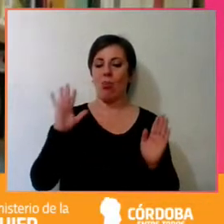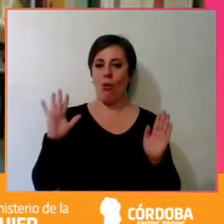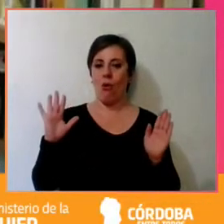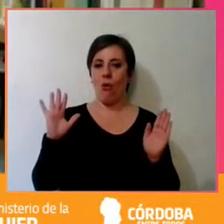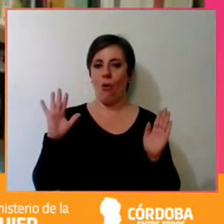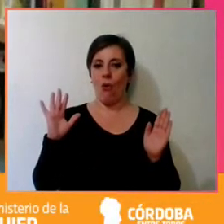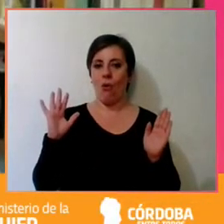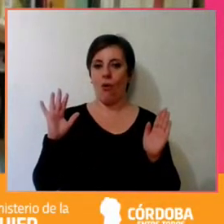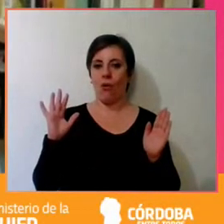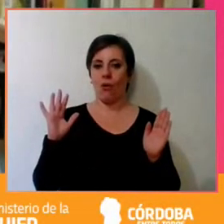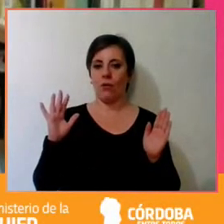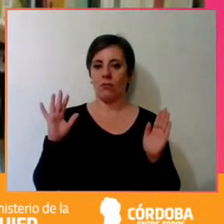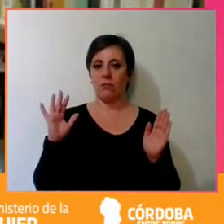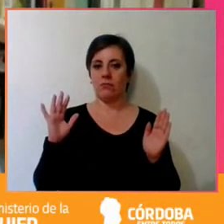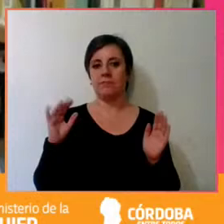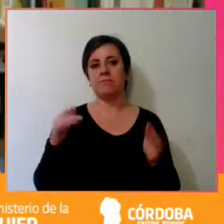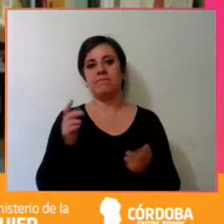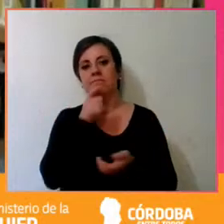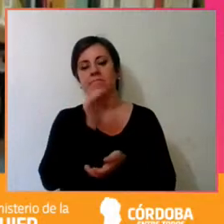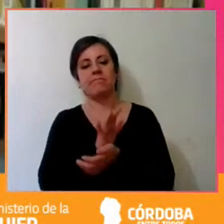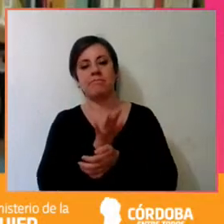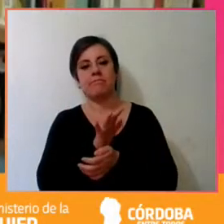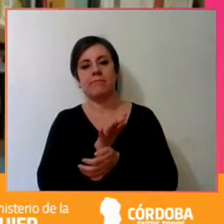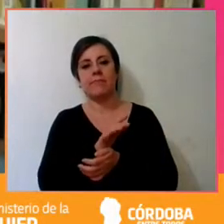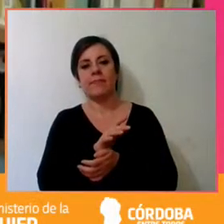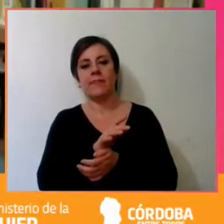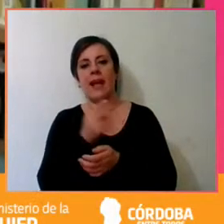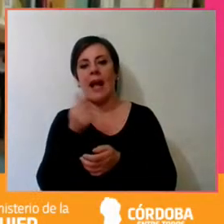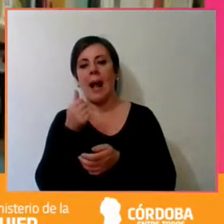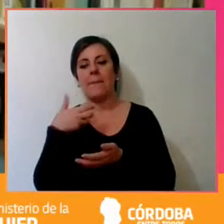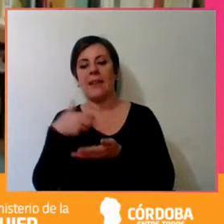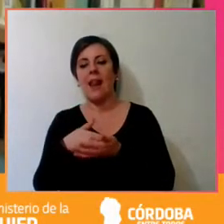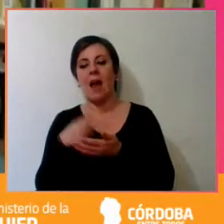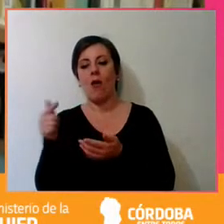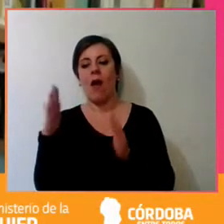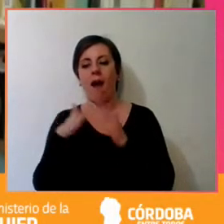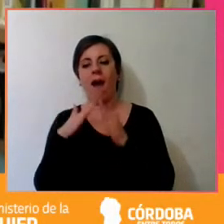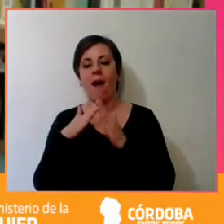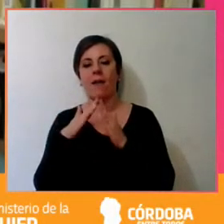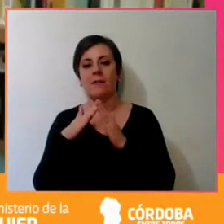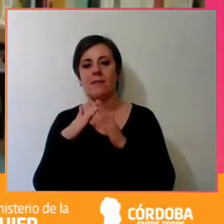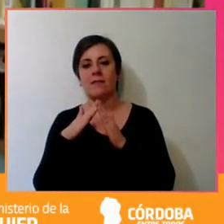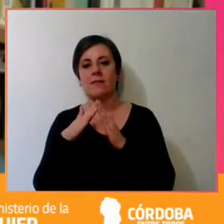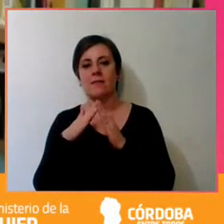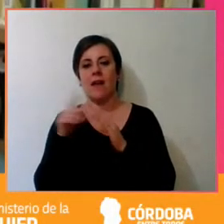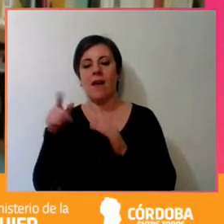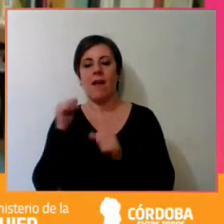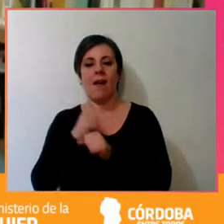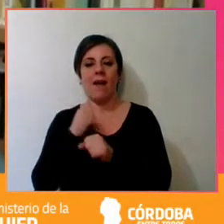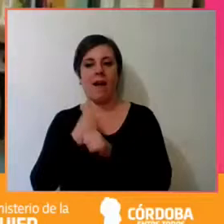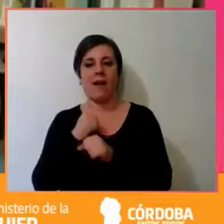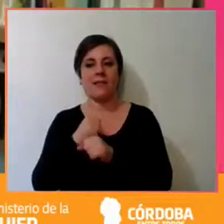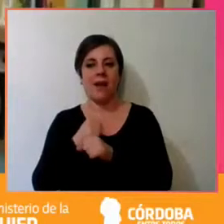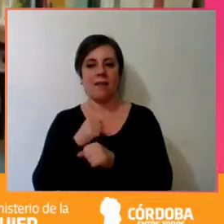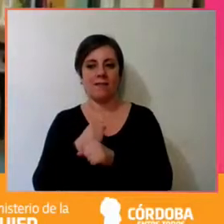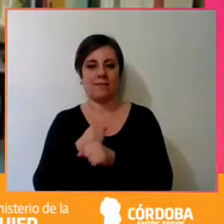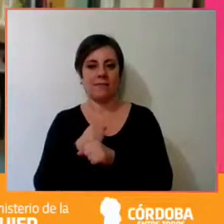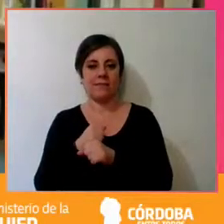decirlo en pocas palabras, el capital está ahora en la casa. La explotación laboral está ahora en la